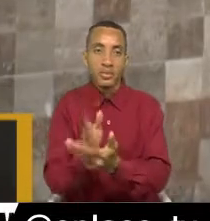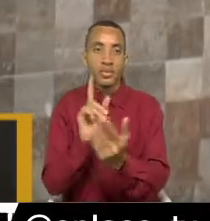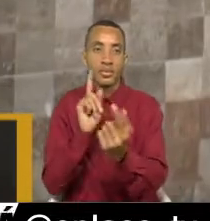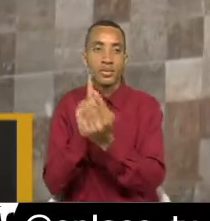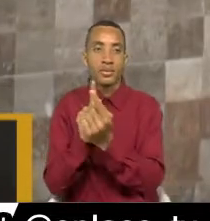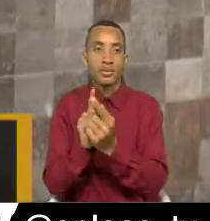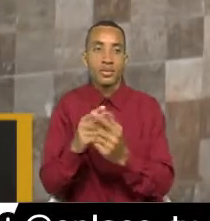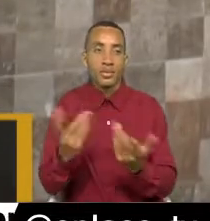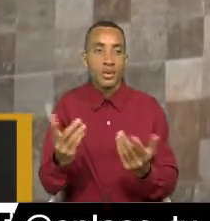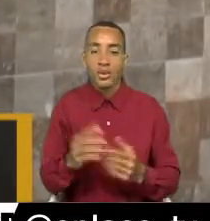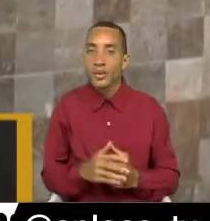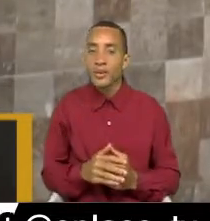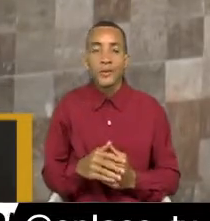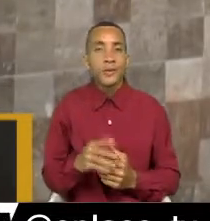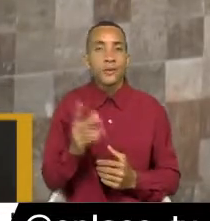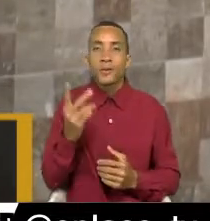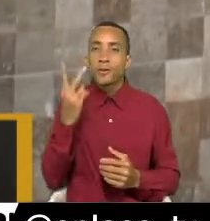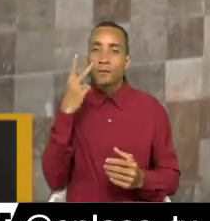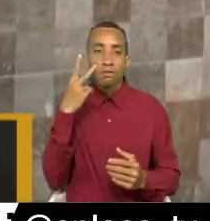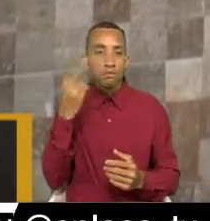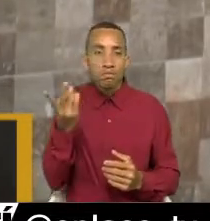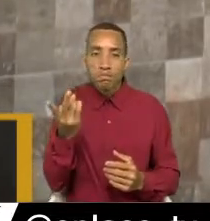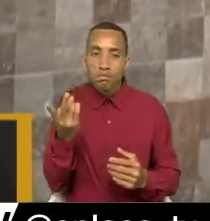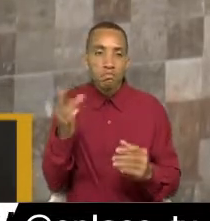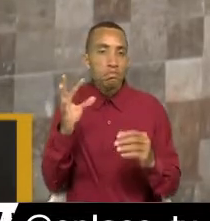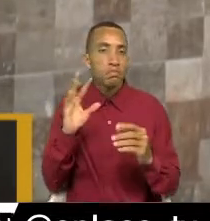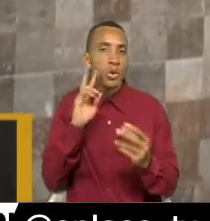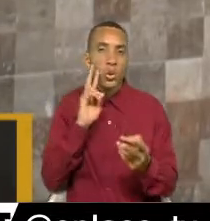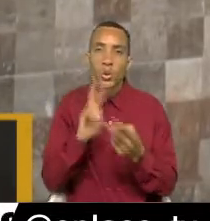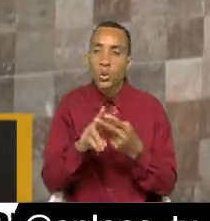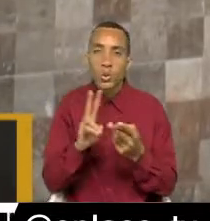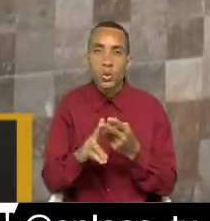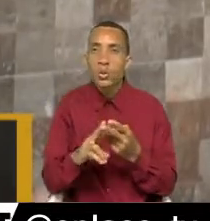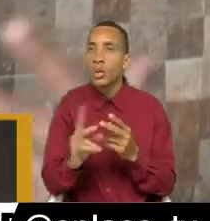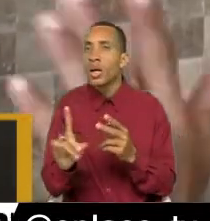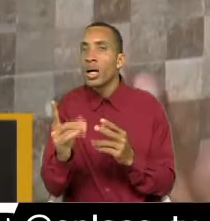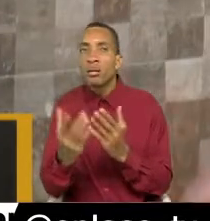vez no tengo pista de ellos. Nadie me da razón.